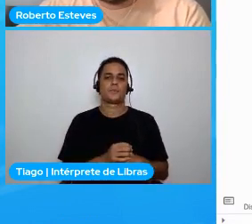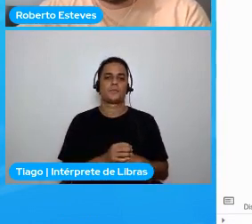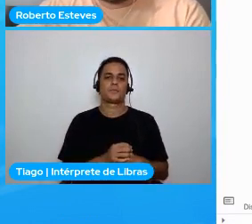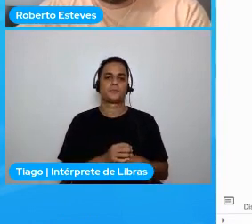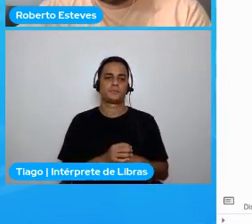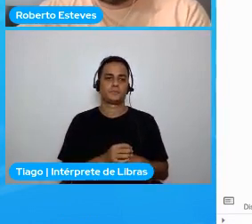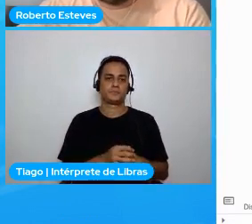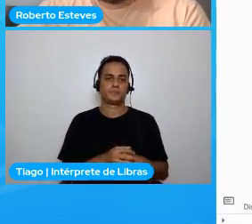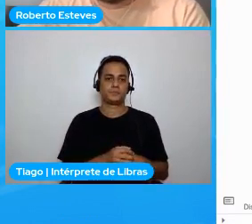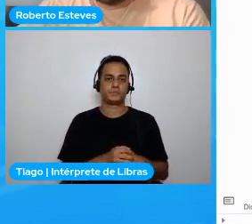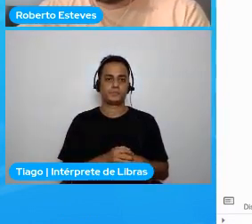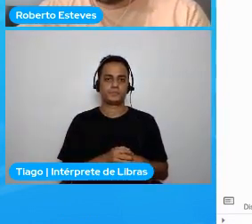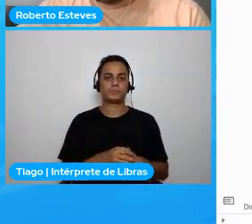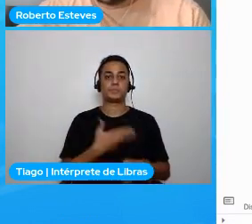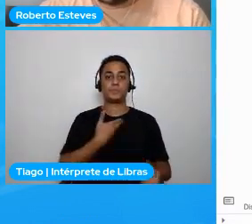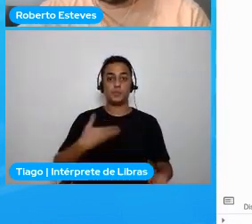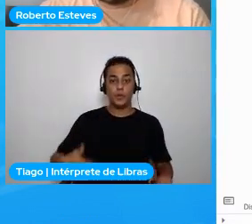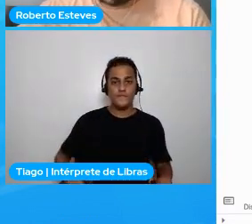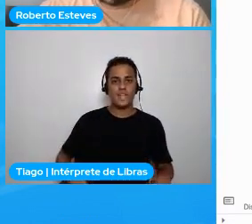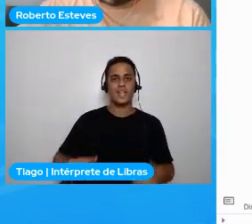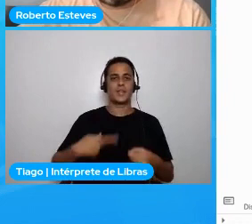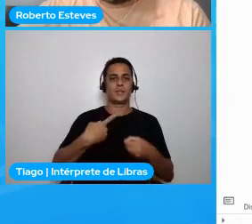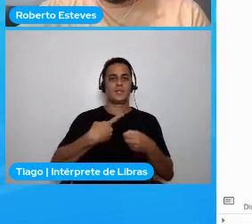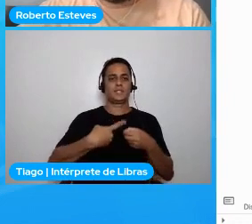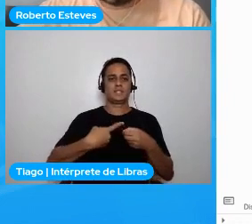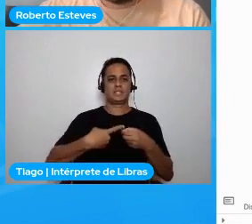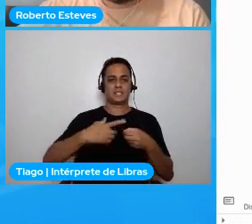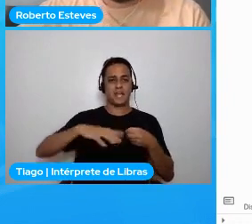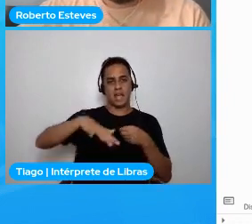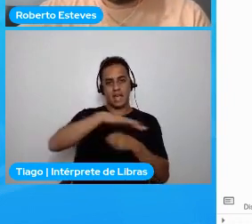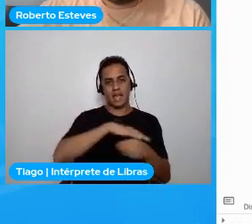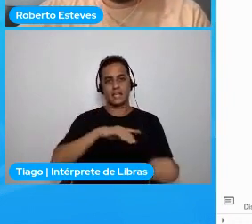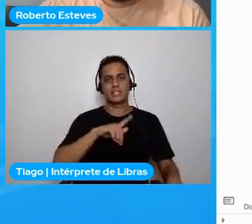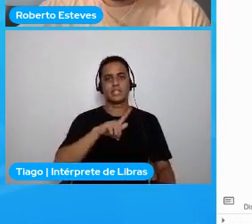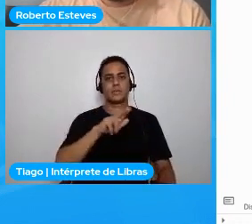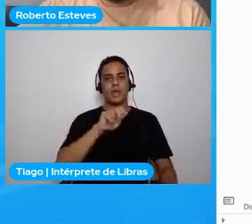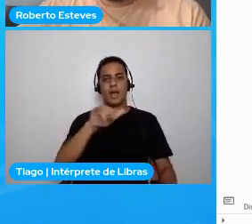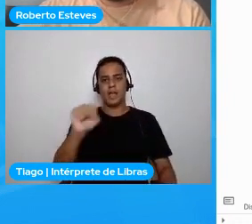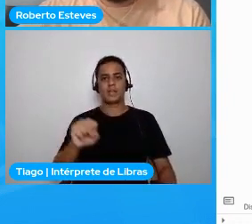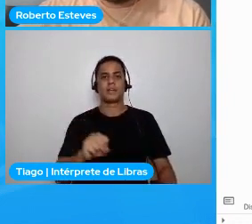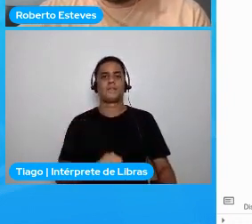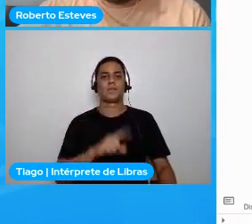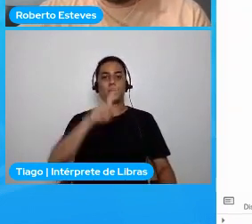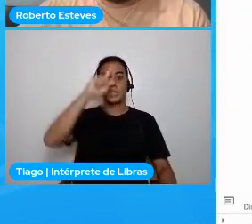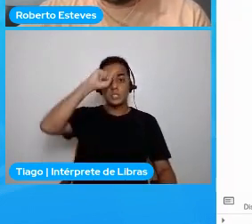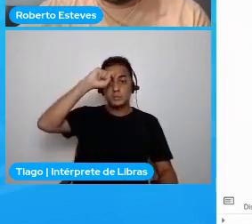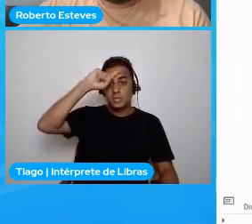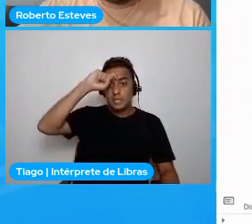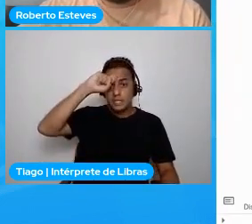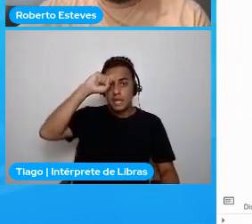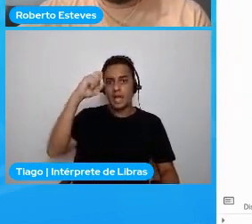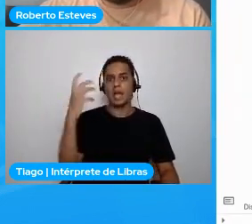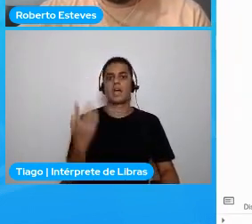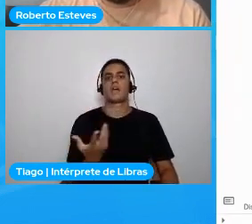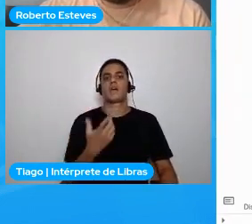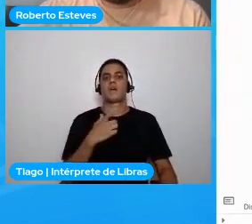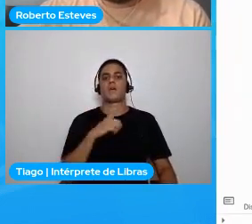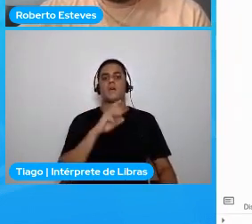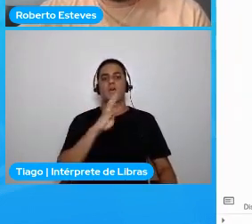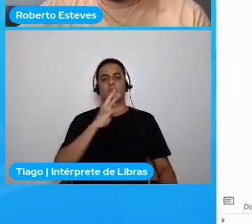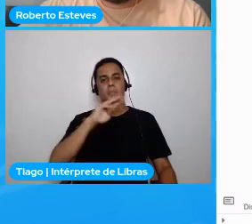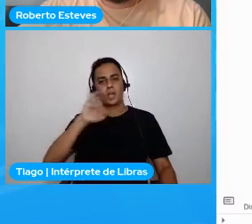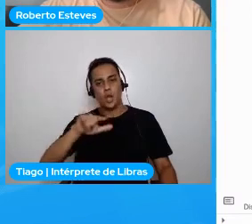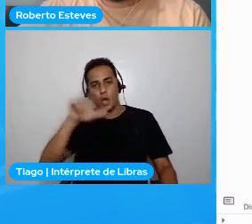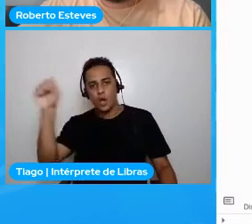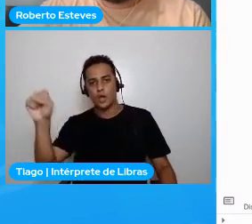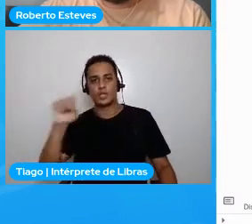8.933.224, el gobierno de la provincia del Guayas, la gobernación, 5 millones, el Hospital General Guasmo Sur, 4 millones, y el Hospital